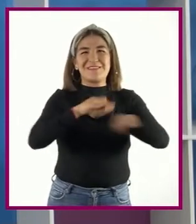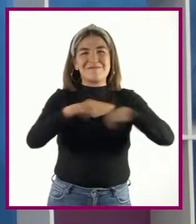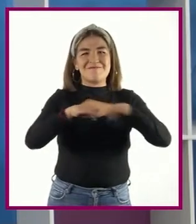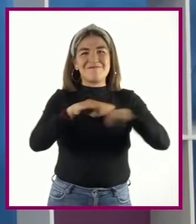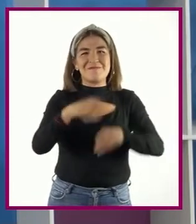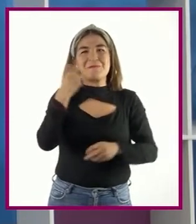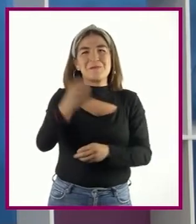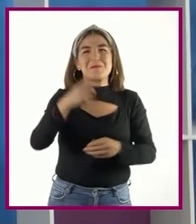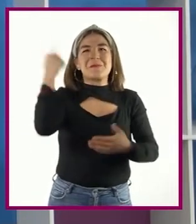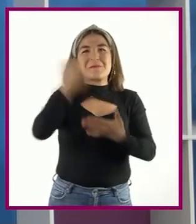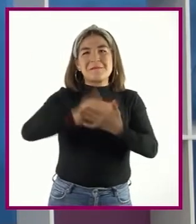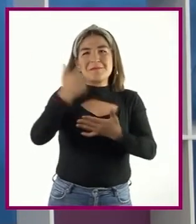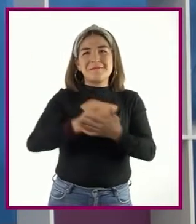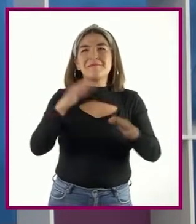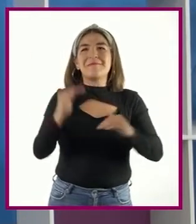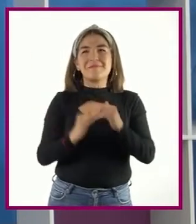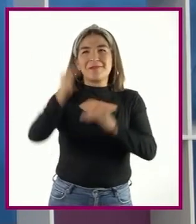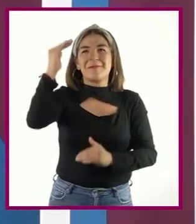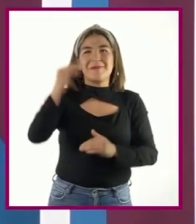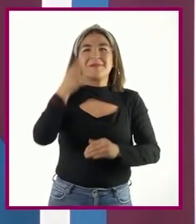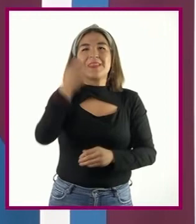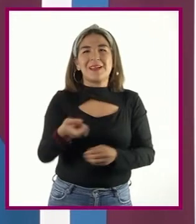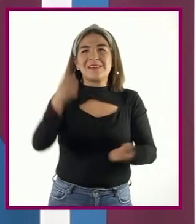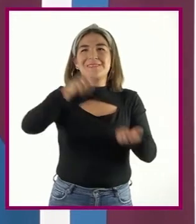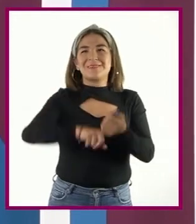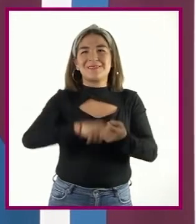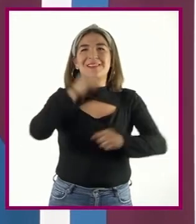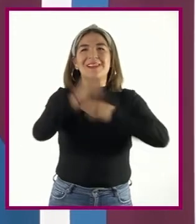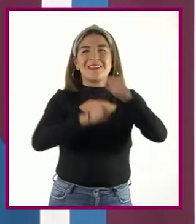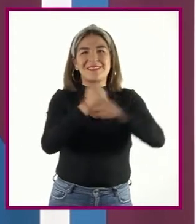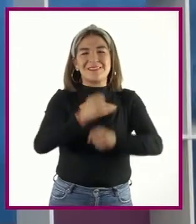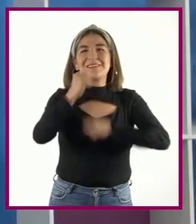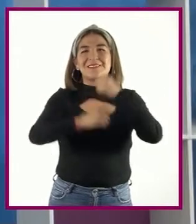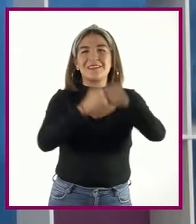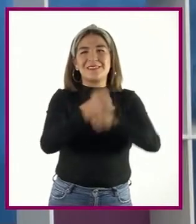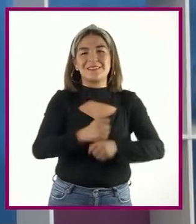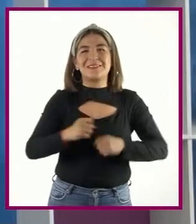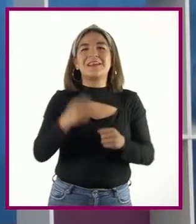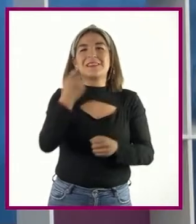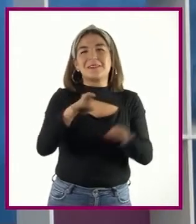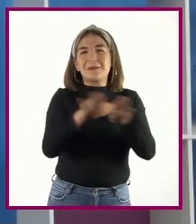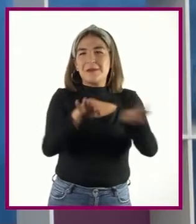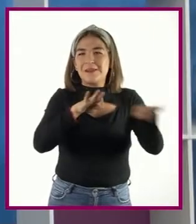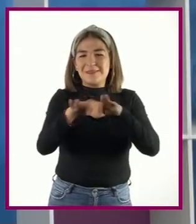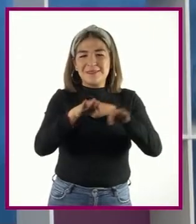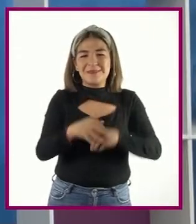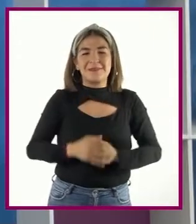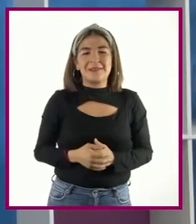cuyas cifras aumentaron año tras año. Por otro lado, llamarle infancia